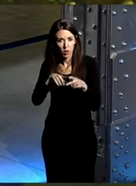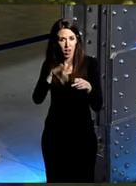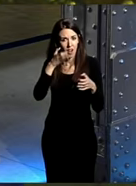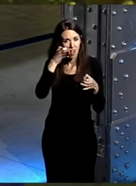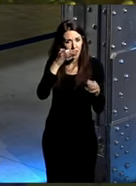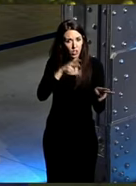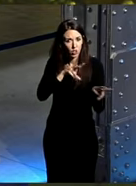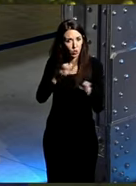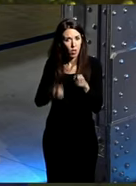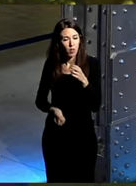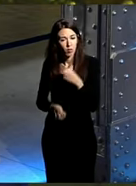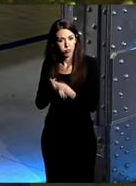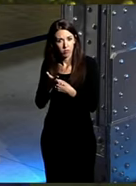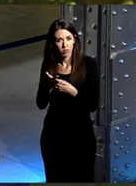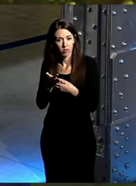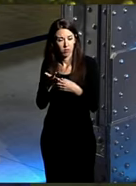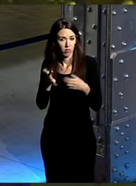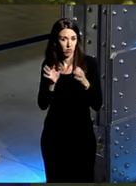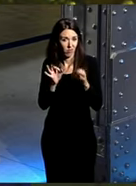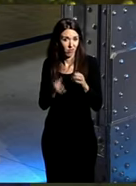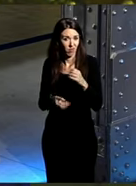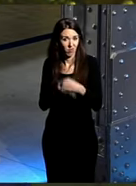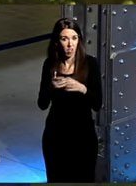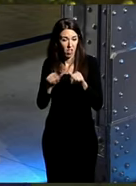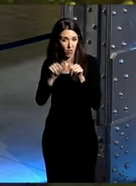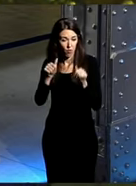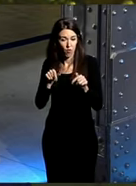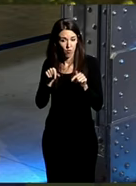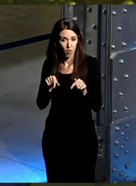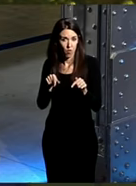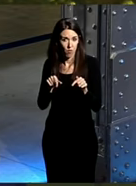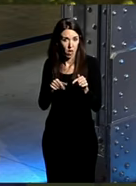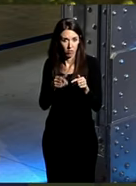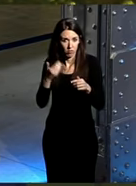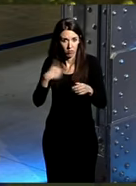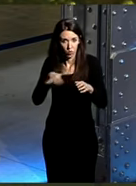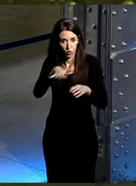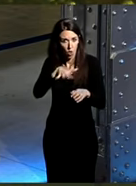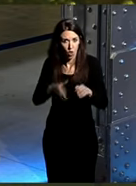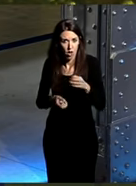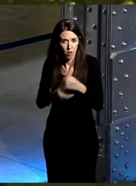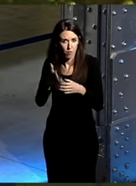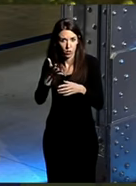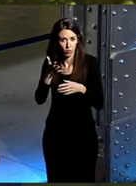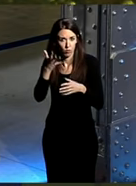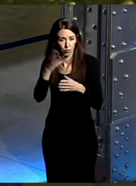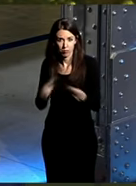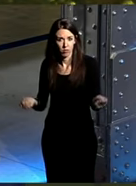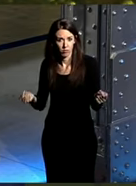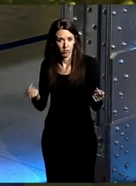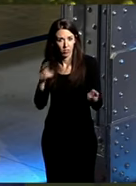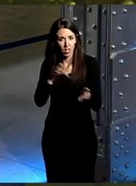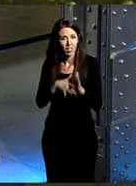realidades nuevas que se crean de forma en ese momento, en ese lugar, y que se descrean. Es decir,